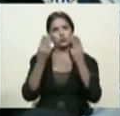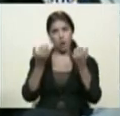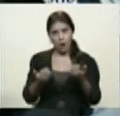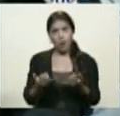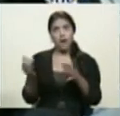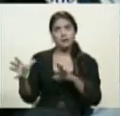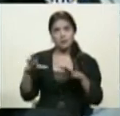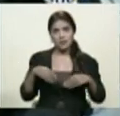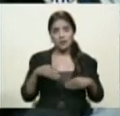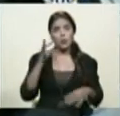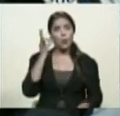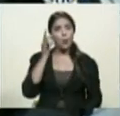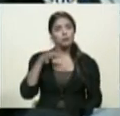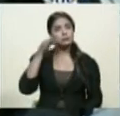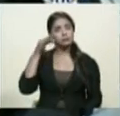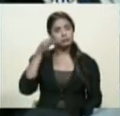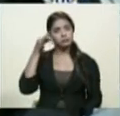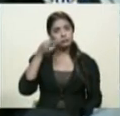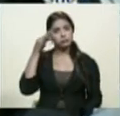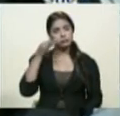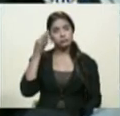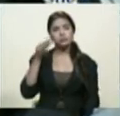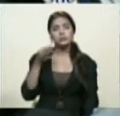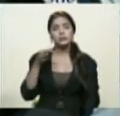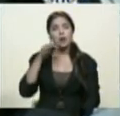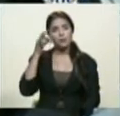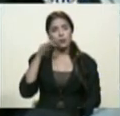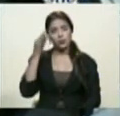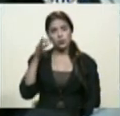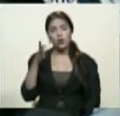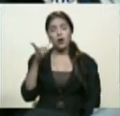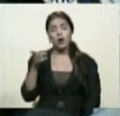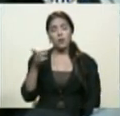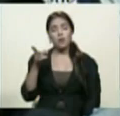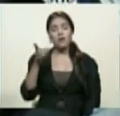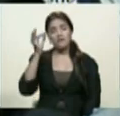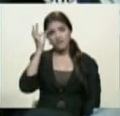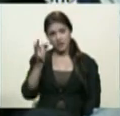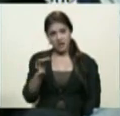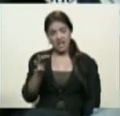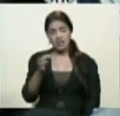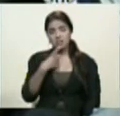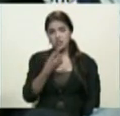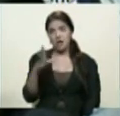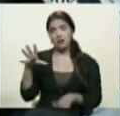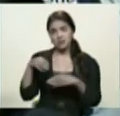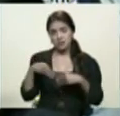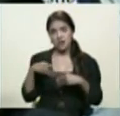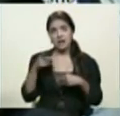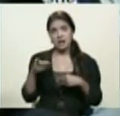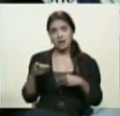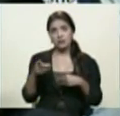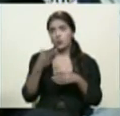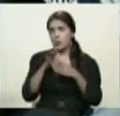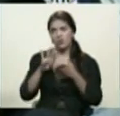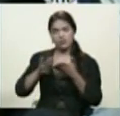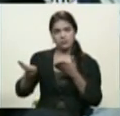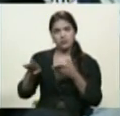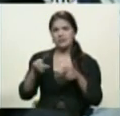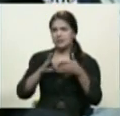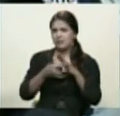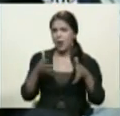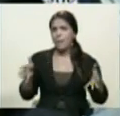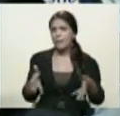aceptando a la fiscal a la ex fiscal luisa ortega díaz como fiscal pese a que ésta haya sido destituida estaría promoviendo